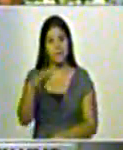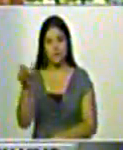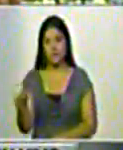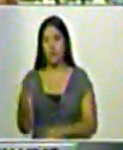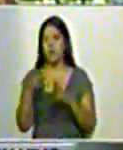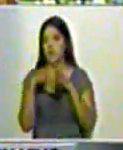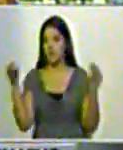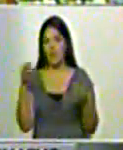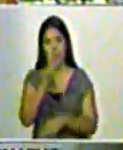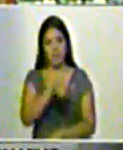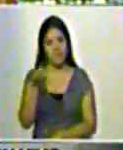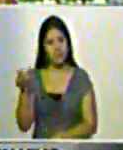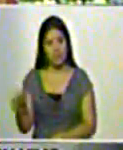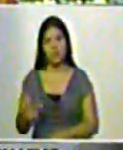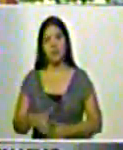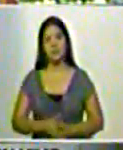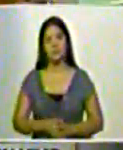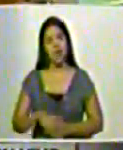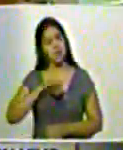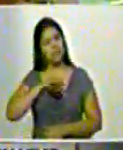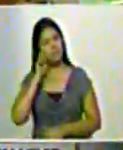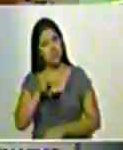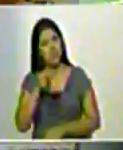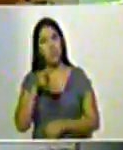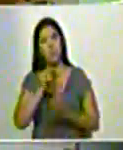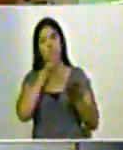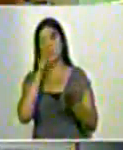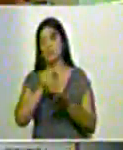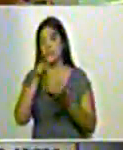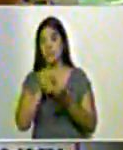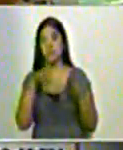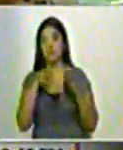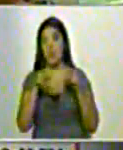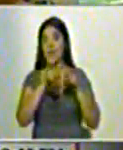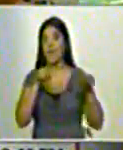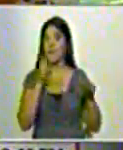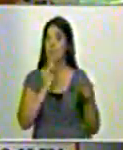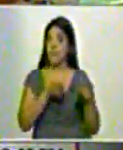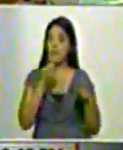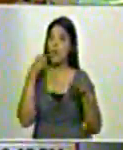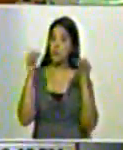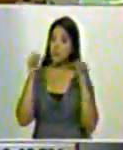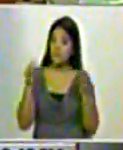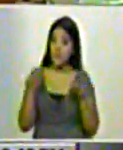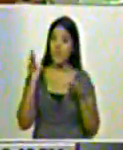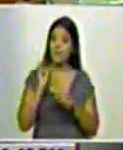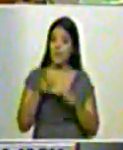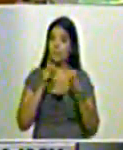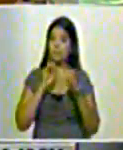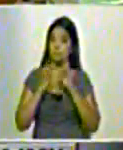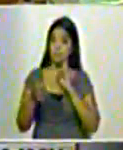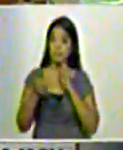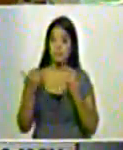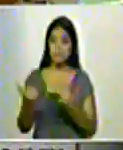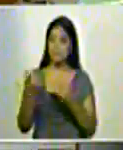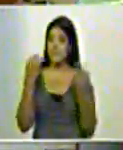estas compañeras, notamos una participación, ellos tienen que reportarse, tenemos un sistema, ellos tienen que reportarse